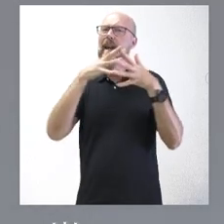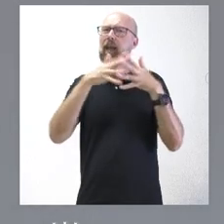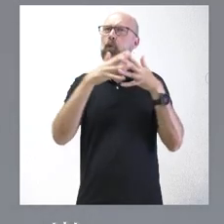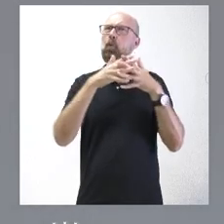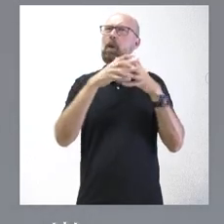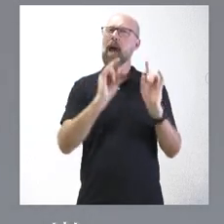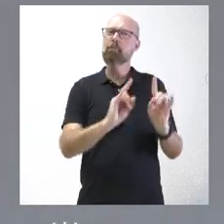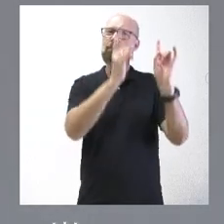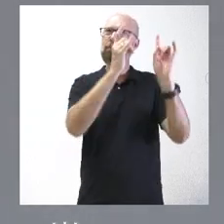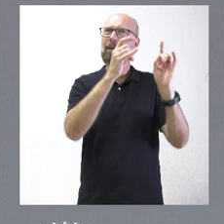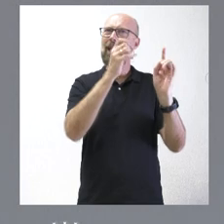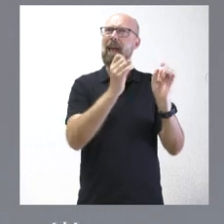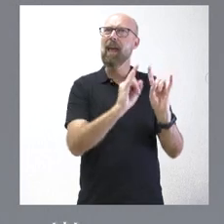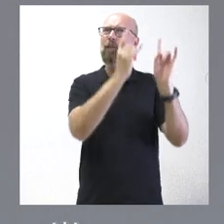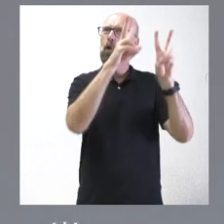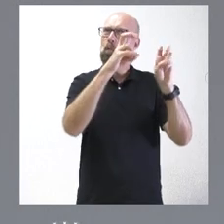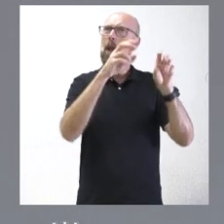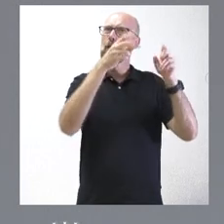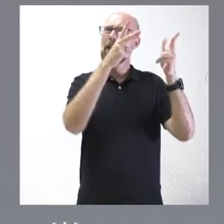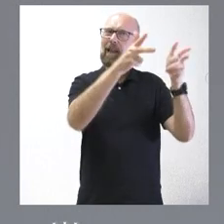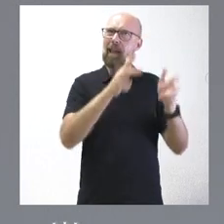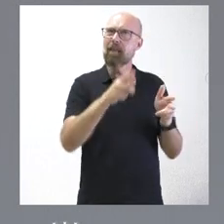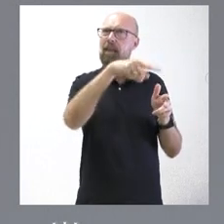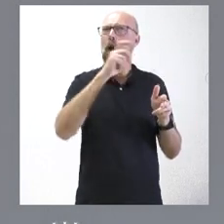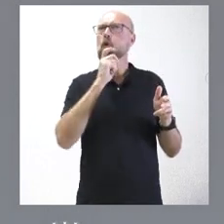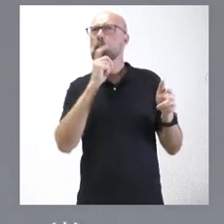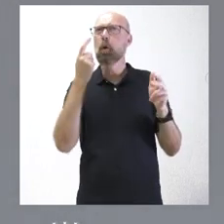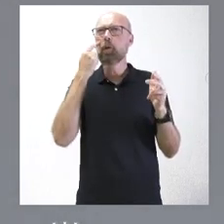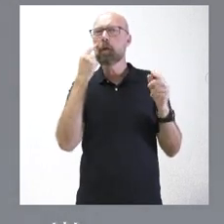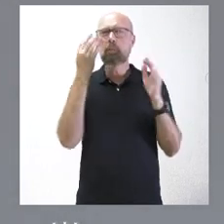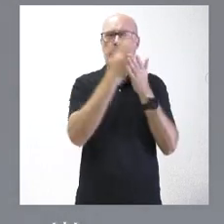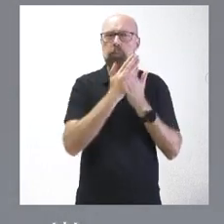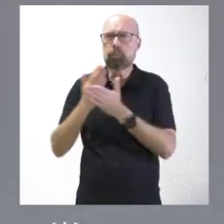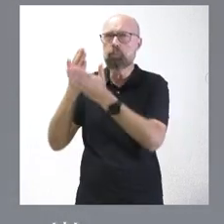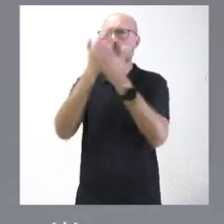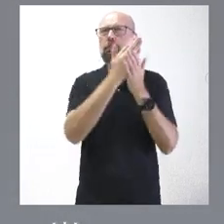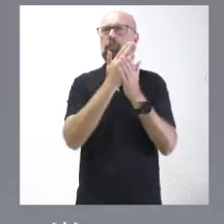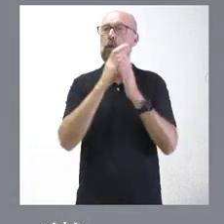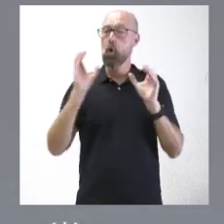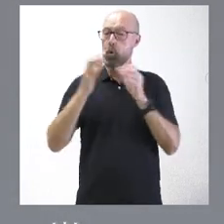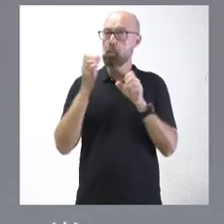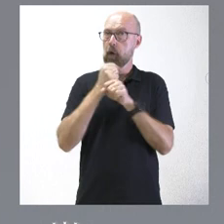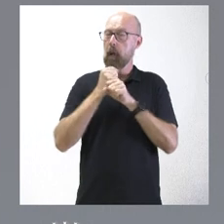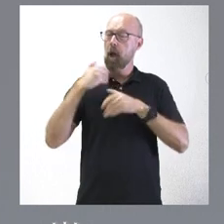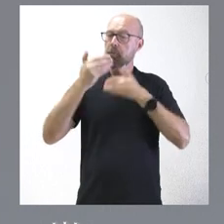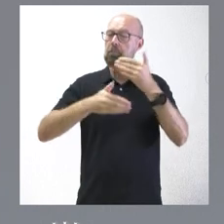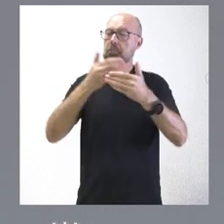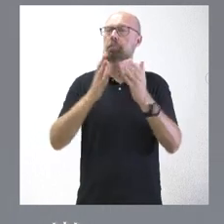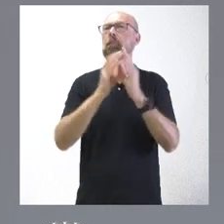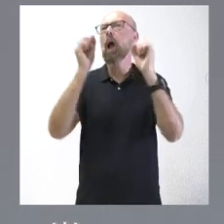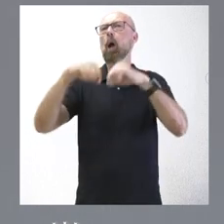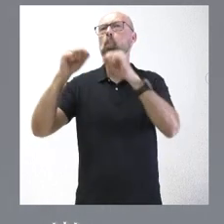residencias de las nuevas edificaciones y en ese grupo de trabajo Se llevó a una serie de consensos básicos